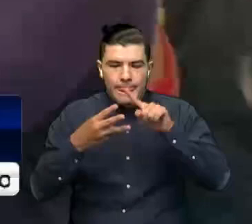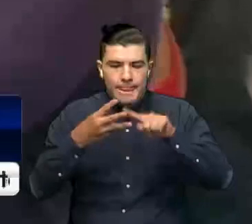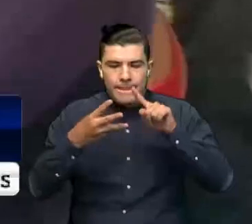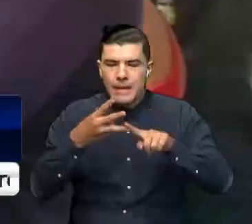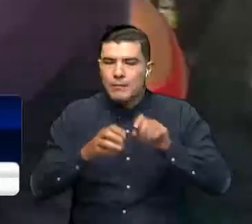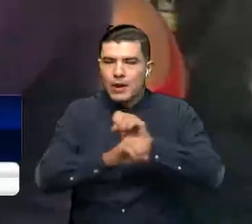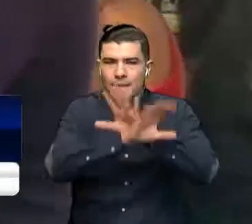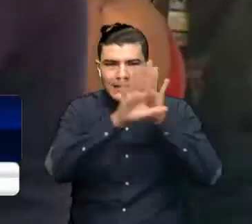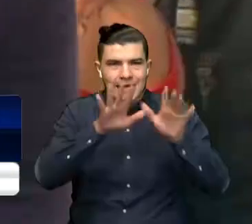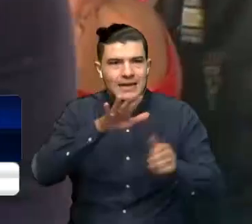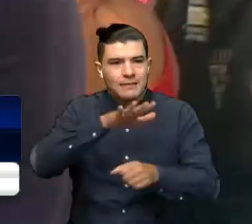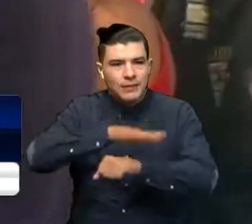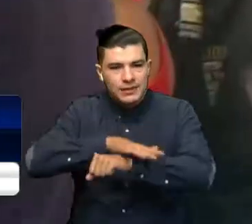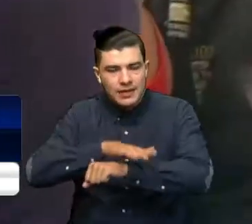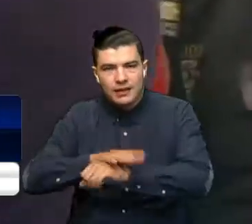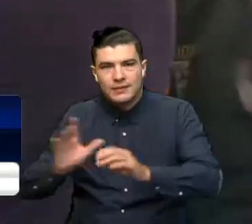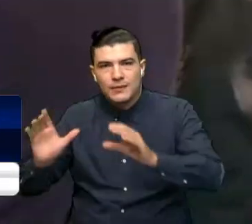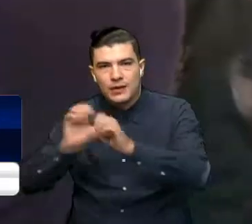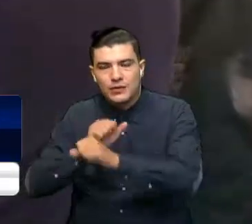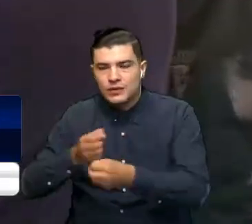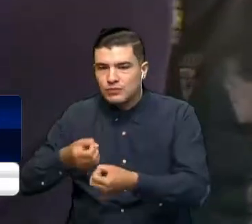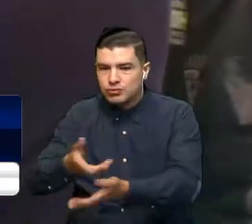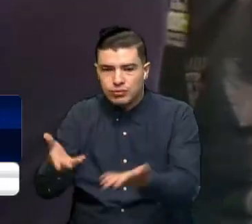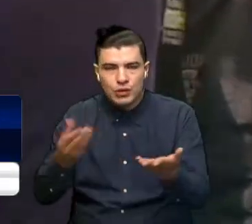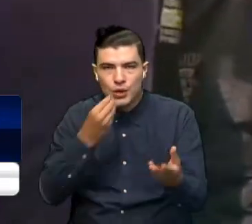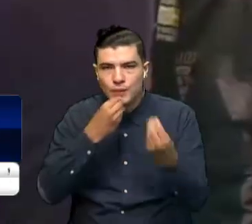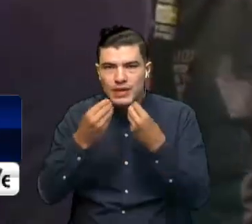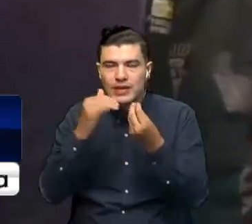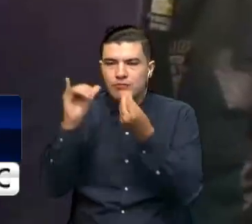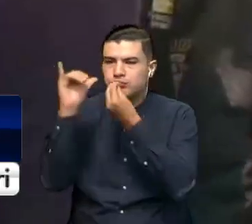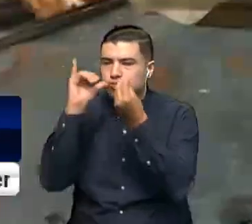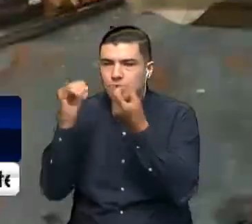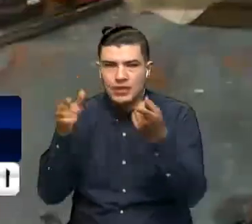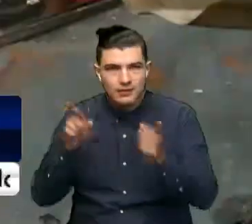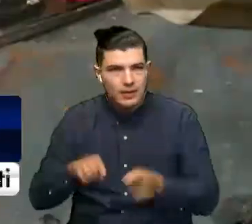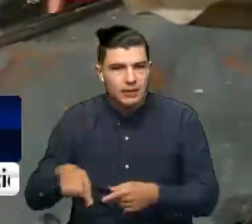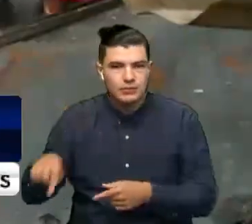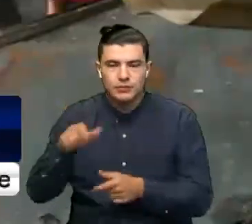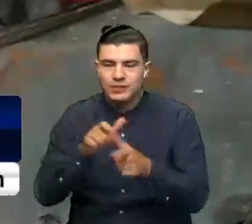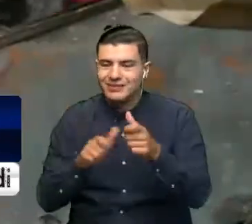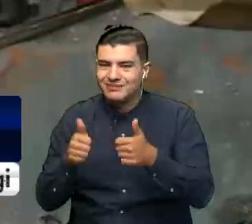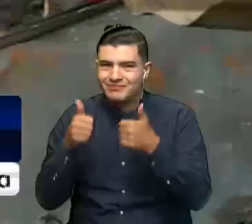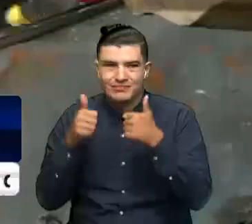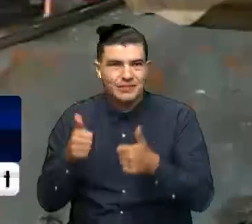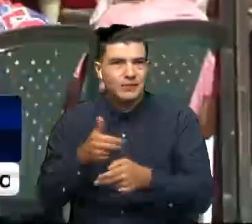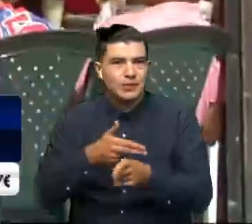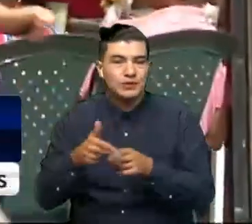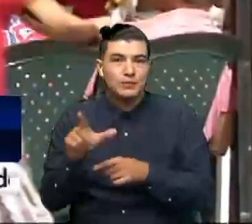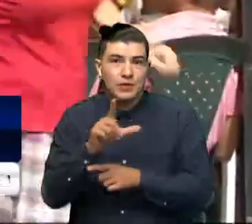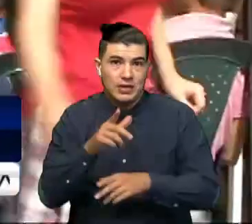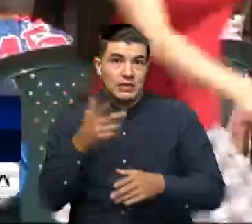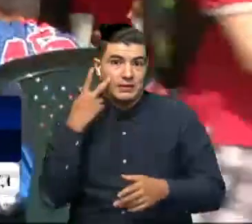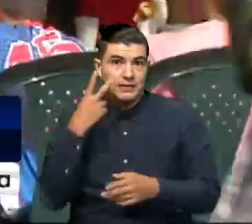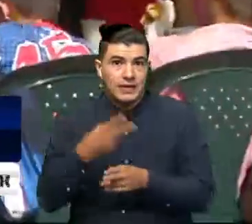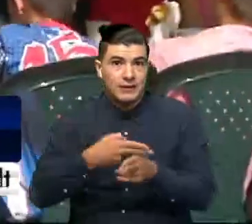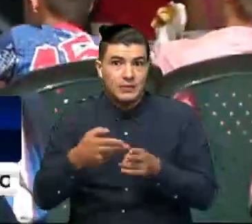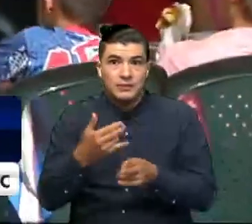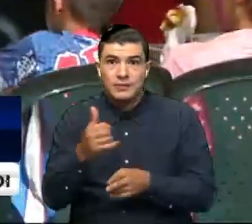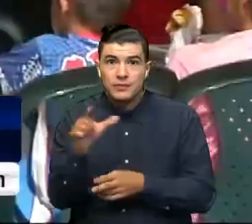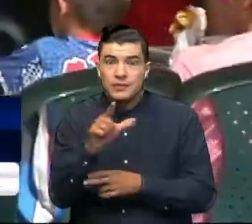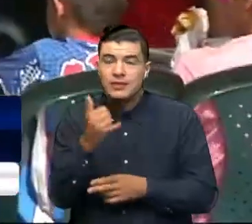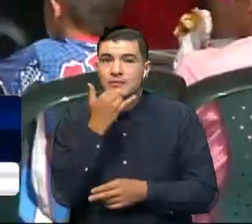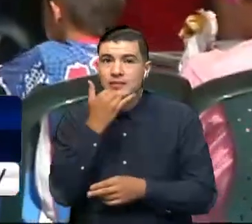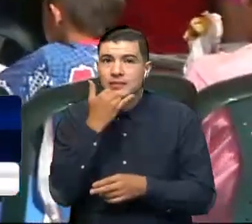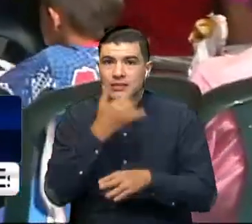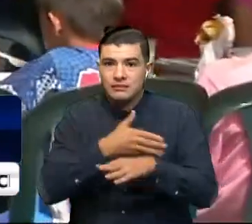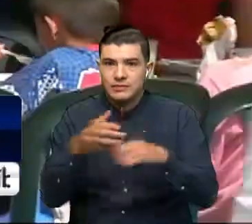perdieron completamente todo. Compañeros, pues seguimos pendientes aquí desde este punto donde nos encontramos. Cualquier situación que se presente, pues